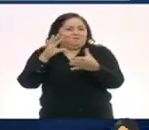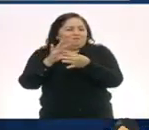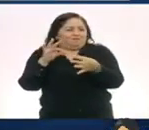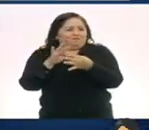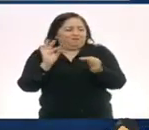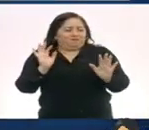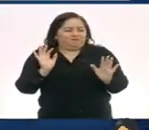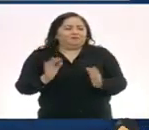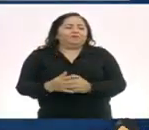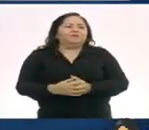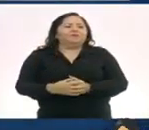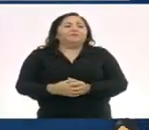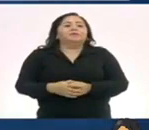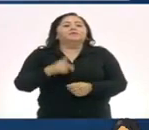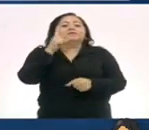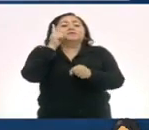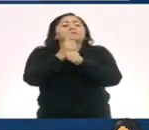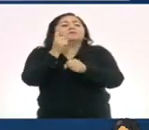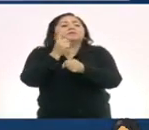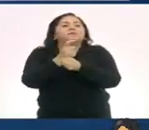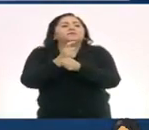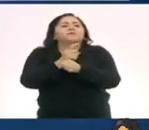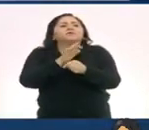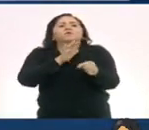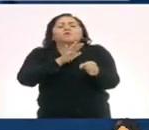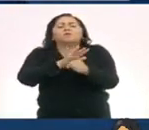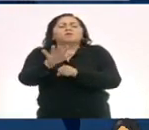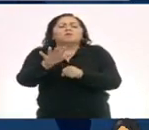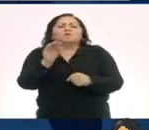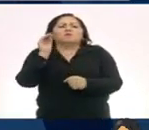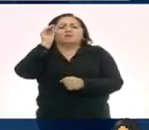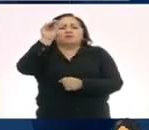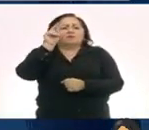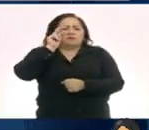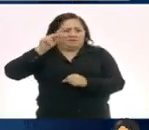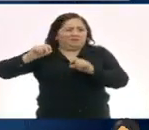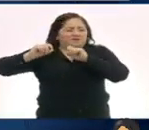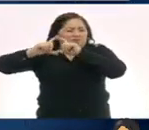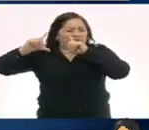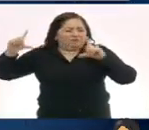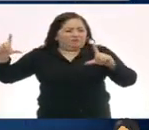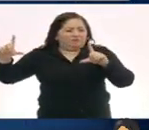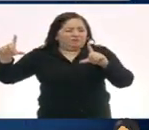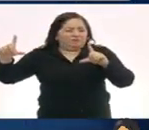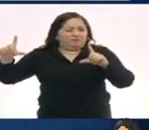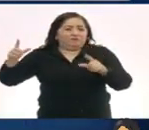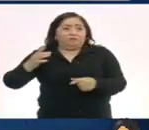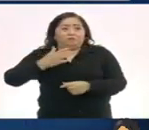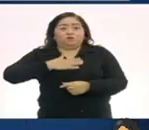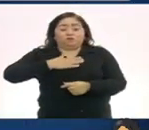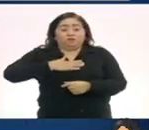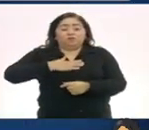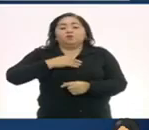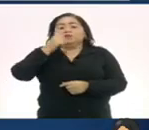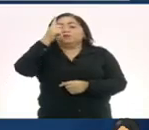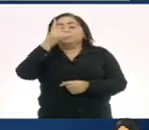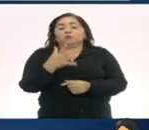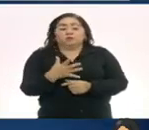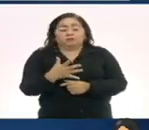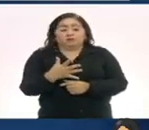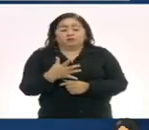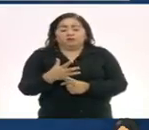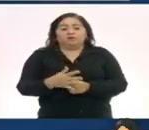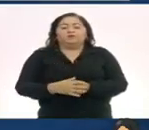Ya. El primer dato que pondríamos, como lo pueden ver en su pantalla, es el de yo con